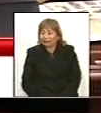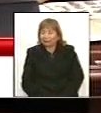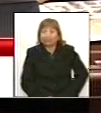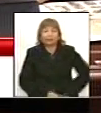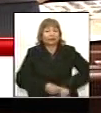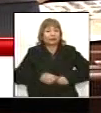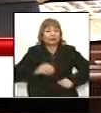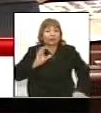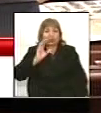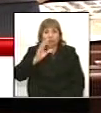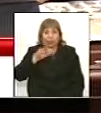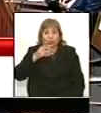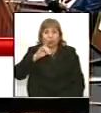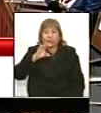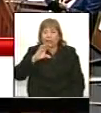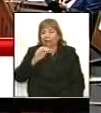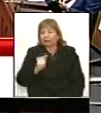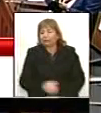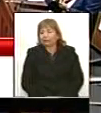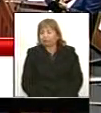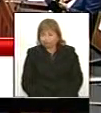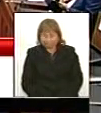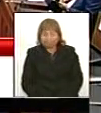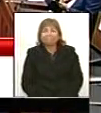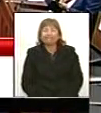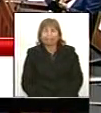Congresista Choquehuanca, la segunda interrupción. Presidente,